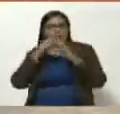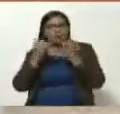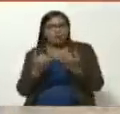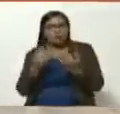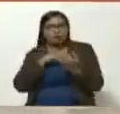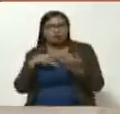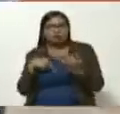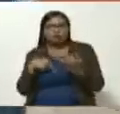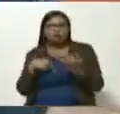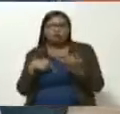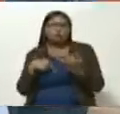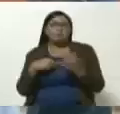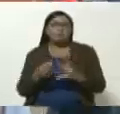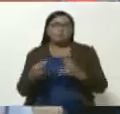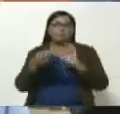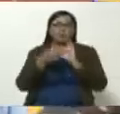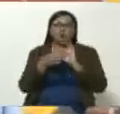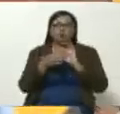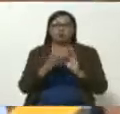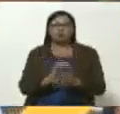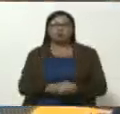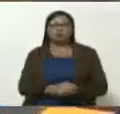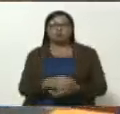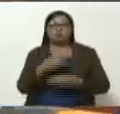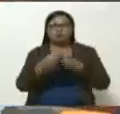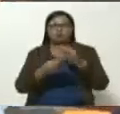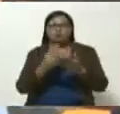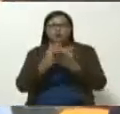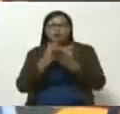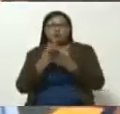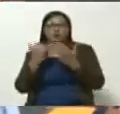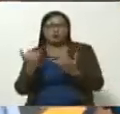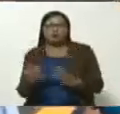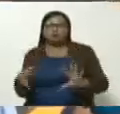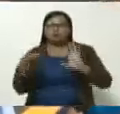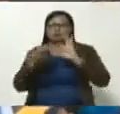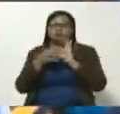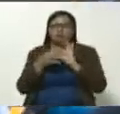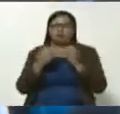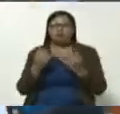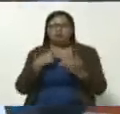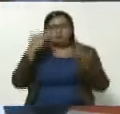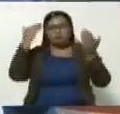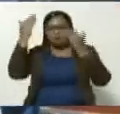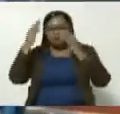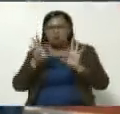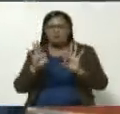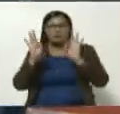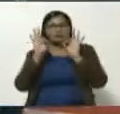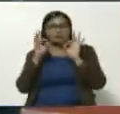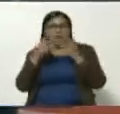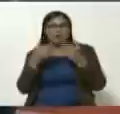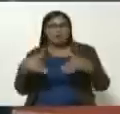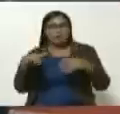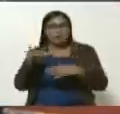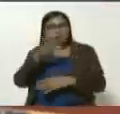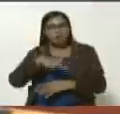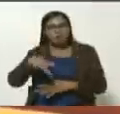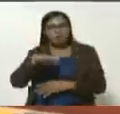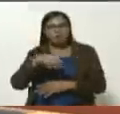nuestra filial. Como siempre, ustedes dándonos la mano. Un saludo muy especial a todo el pueblo